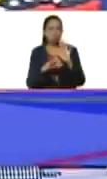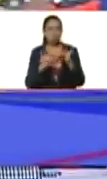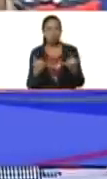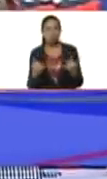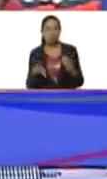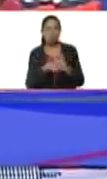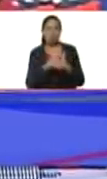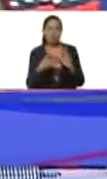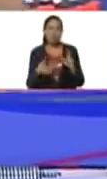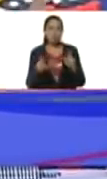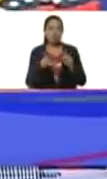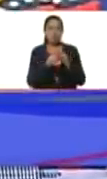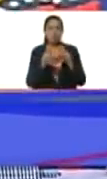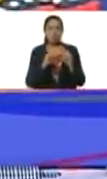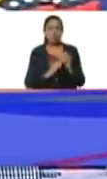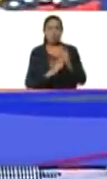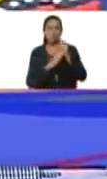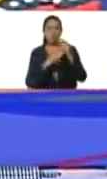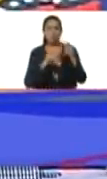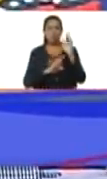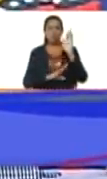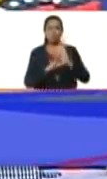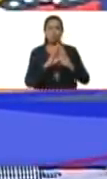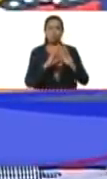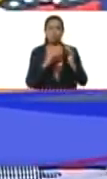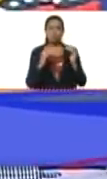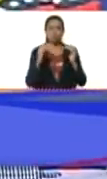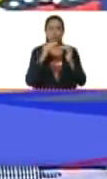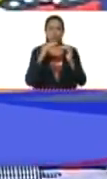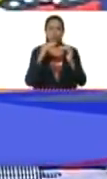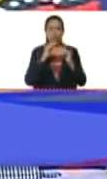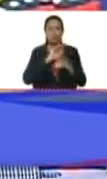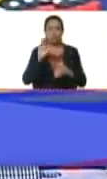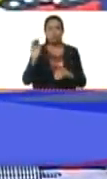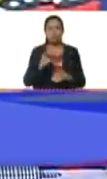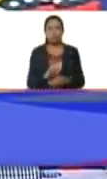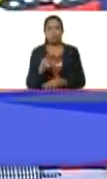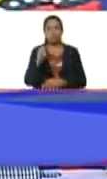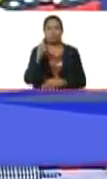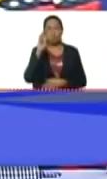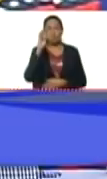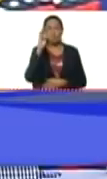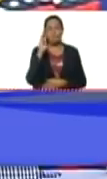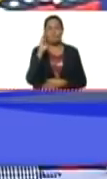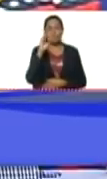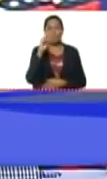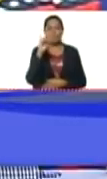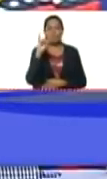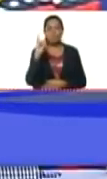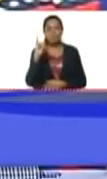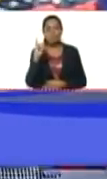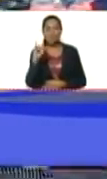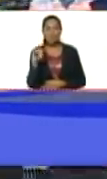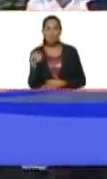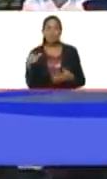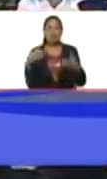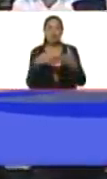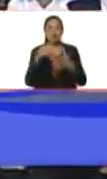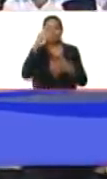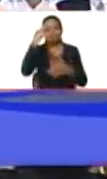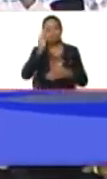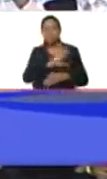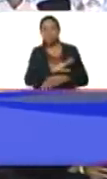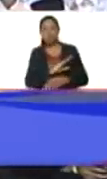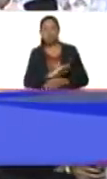legal, tiene rango legal al más alto nivel del país. La UPDI, la Milicia Nacional Bolivariana,